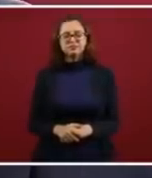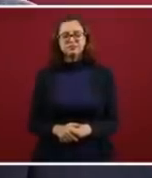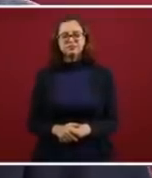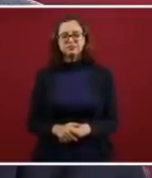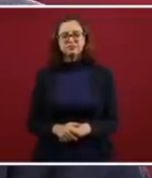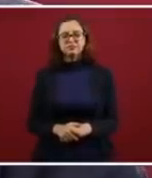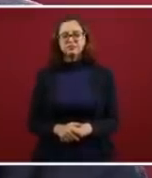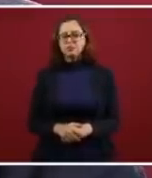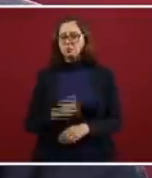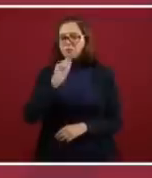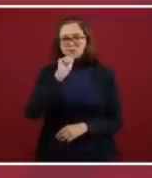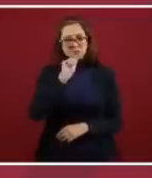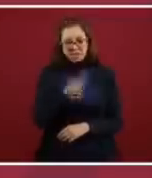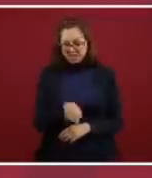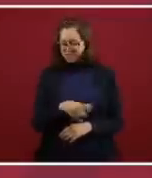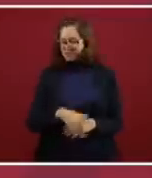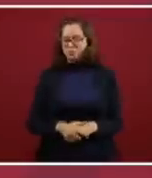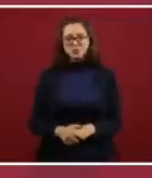Lo mismo,